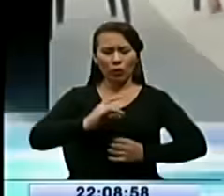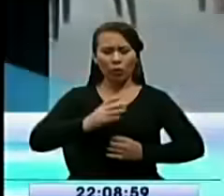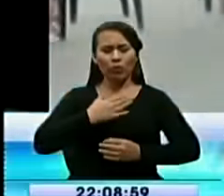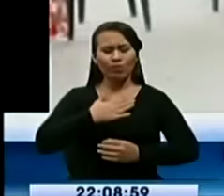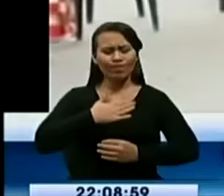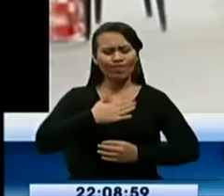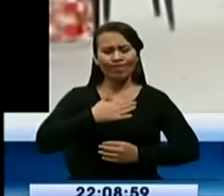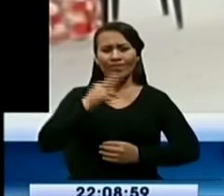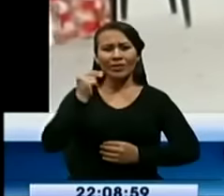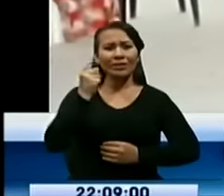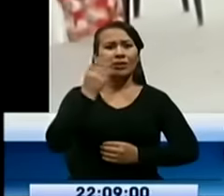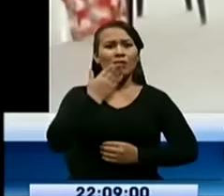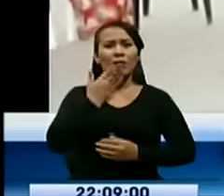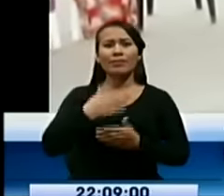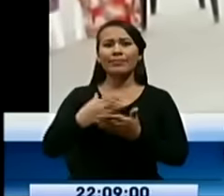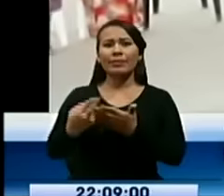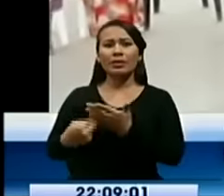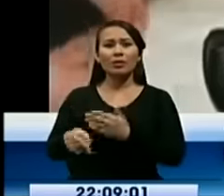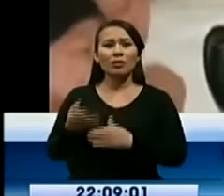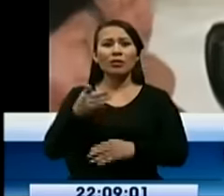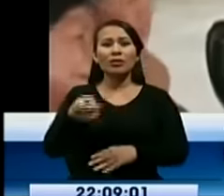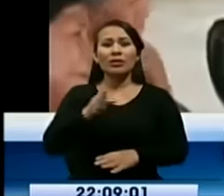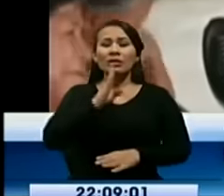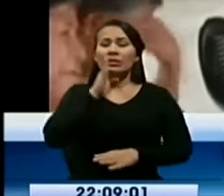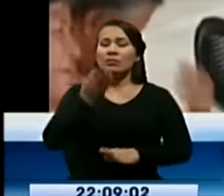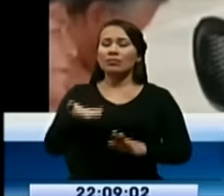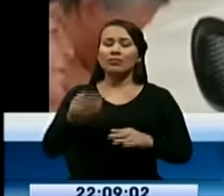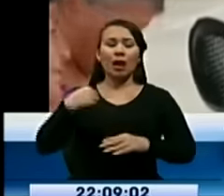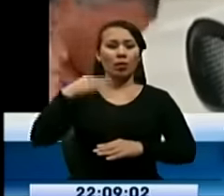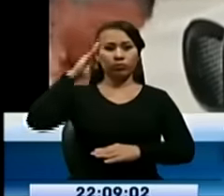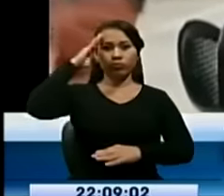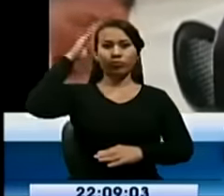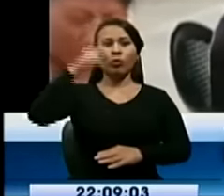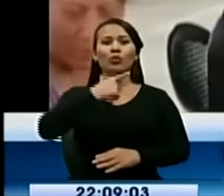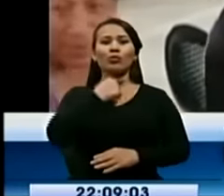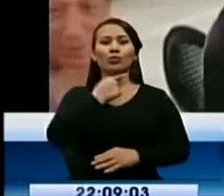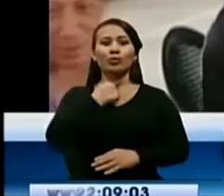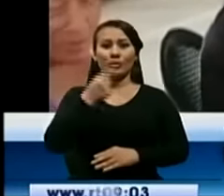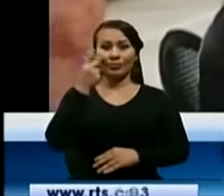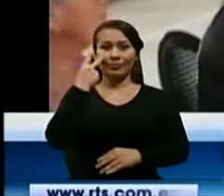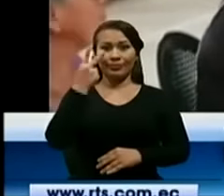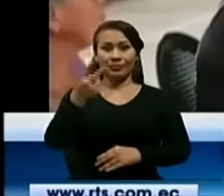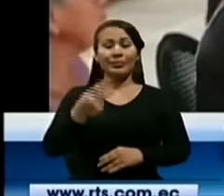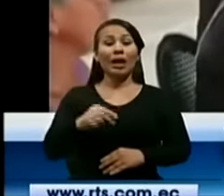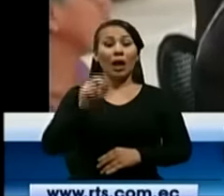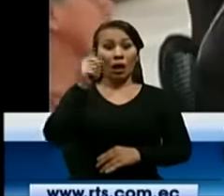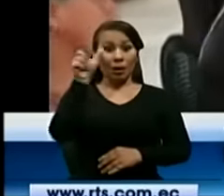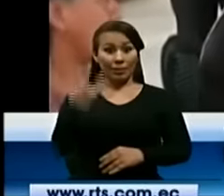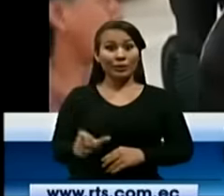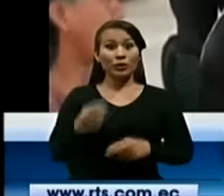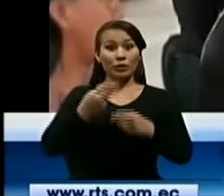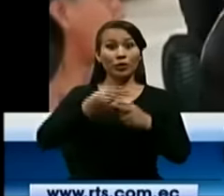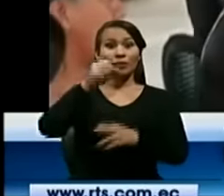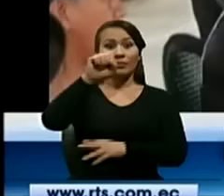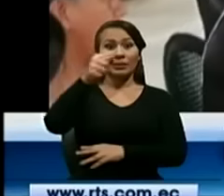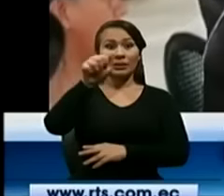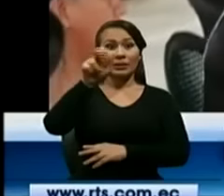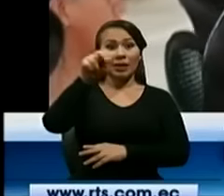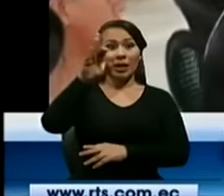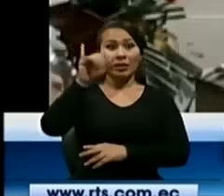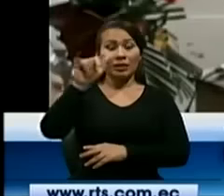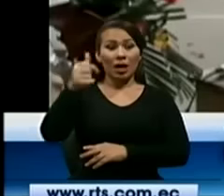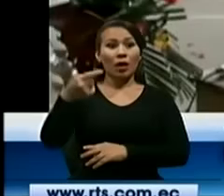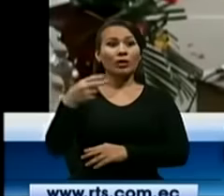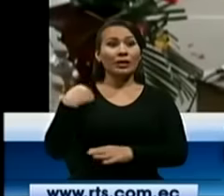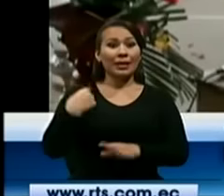hijo siempre estuvo ligado a la vida militar. Santiago Sarango, a sus 32 años, también dejó viuda a su esposa y